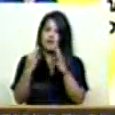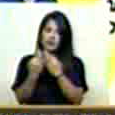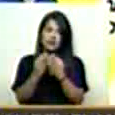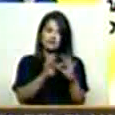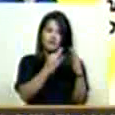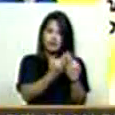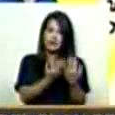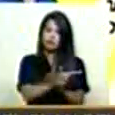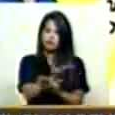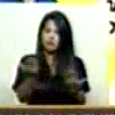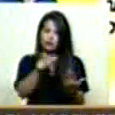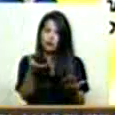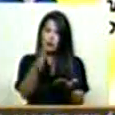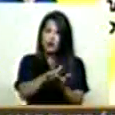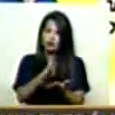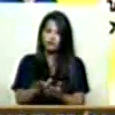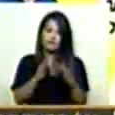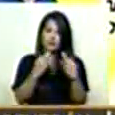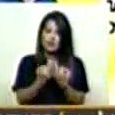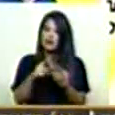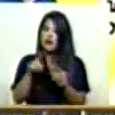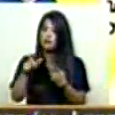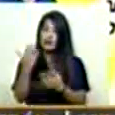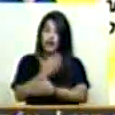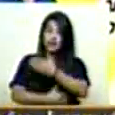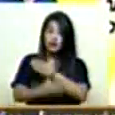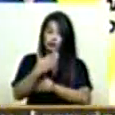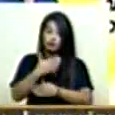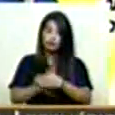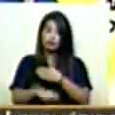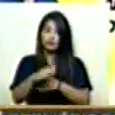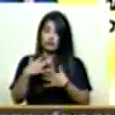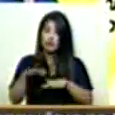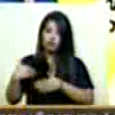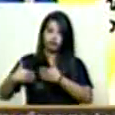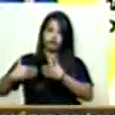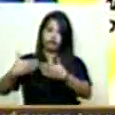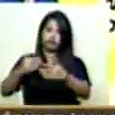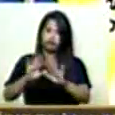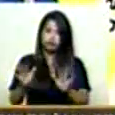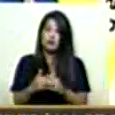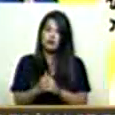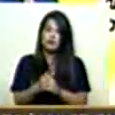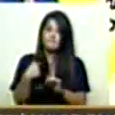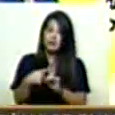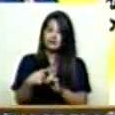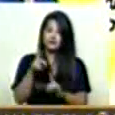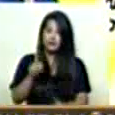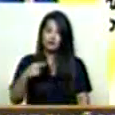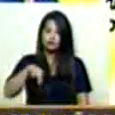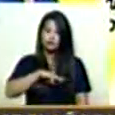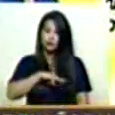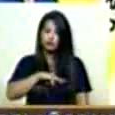de los fallecidos y los heridos que están en recuperación y que nosotros